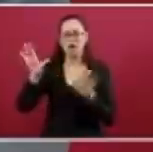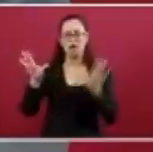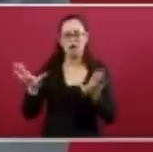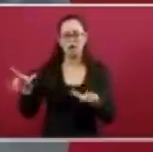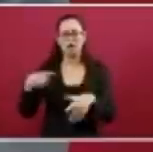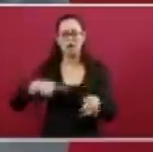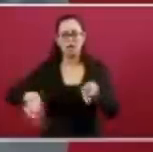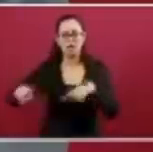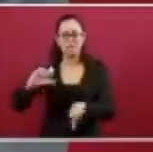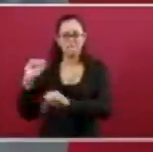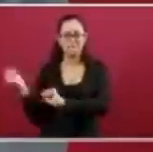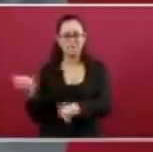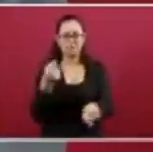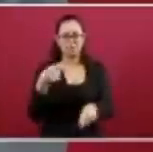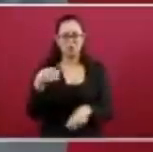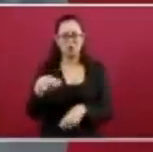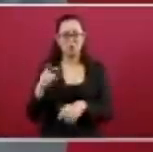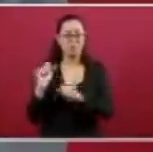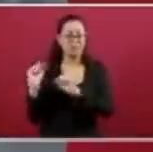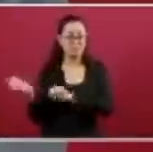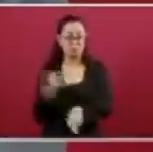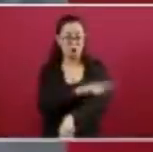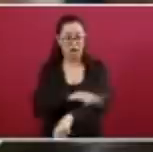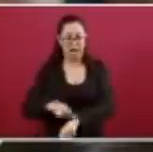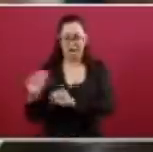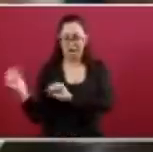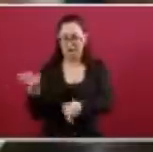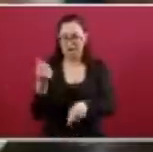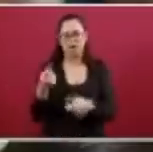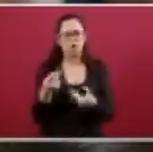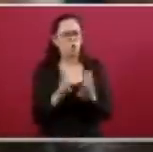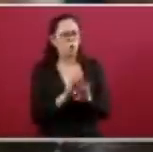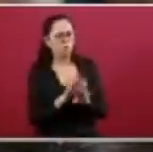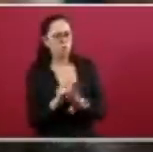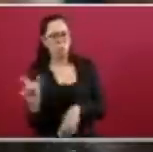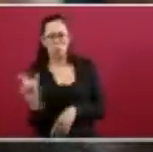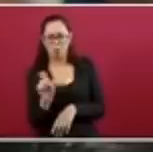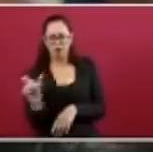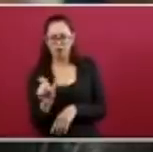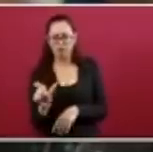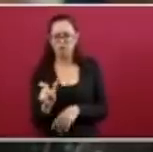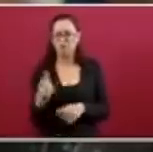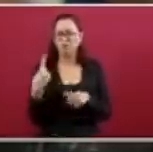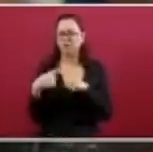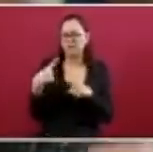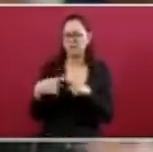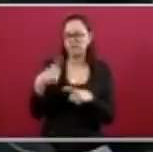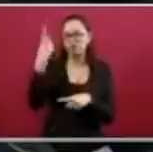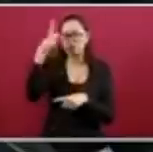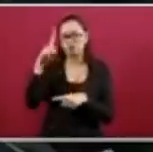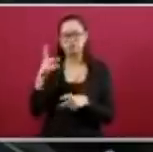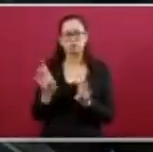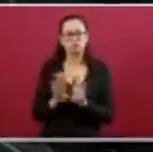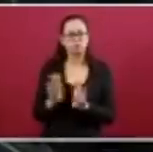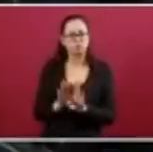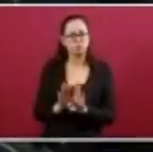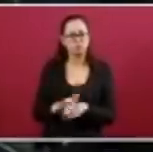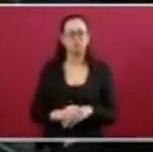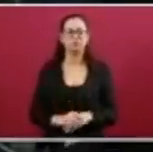de Béisbol. La Liga dijo que este año no. Preguntarle entonces, ¿cuándo sería y quiénes serían sus dueños?